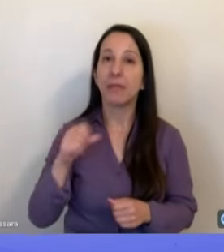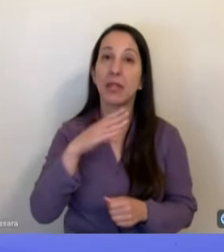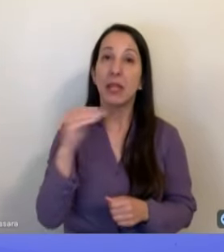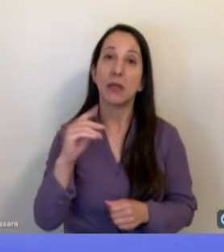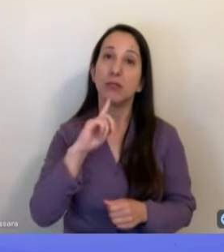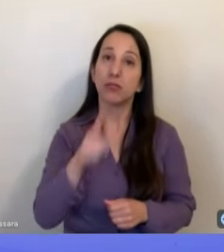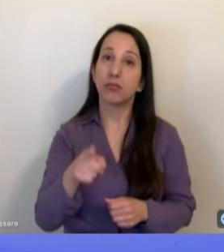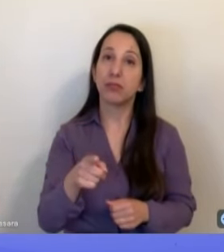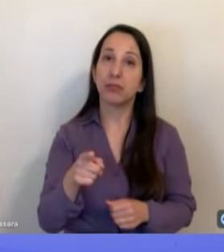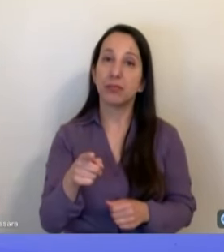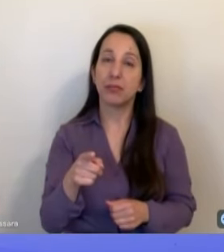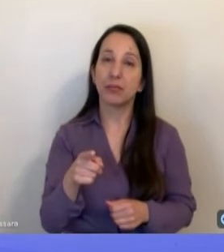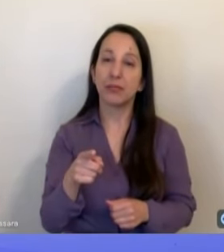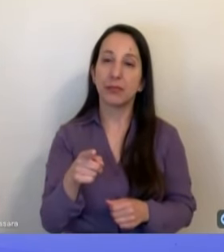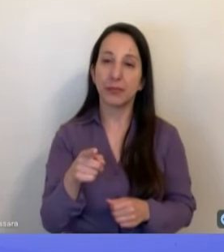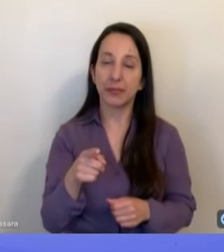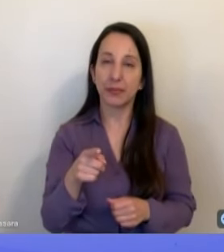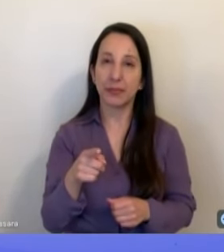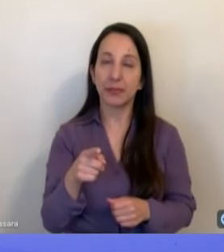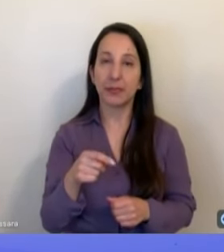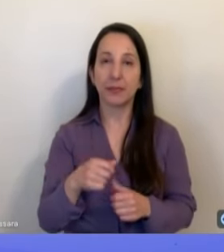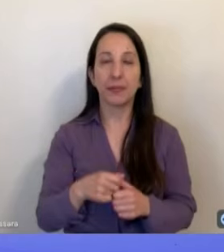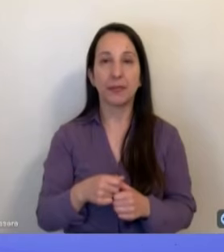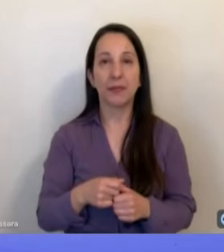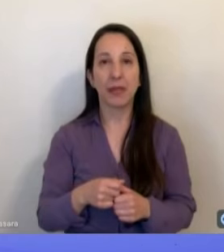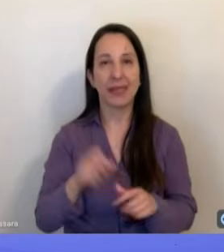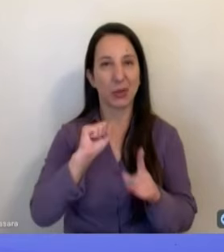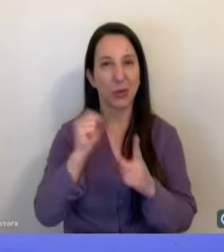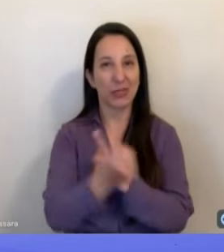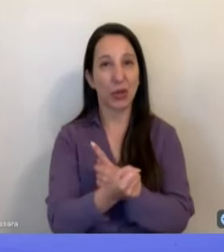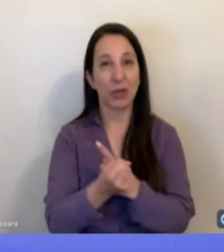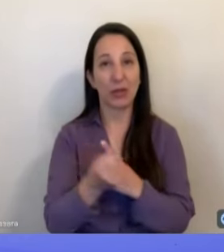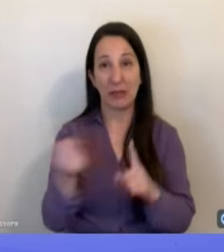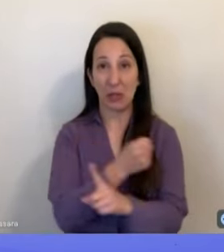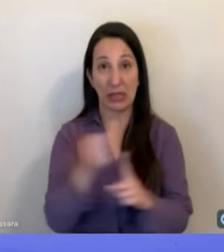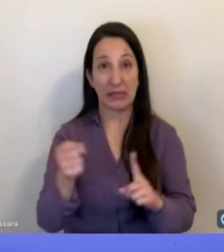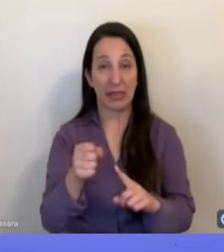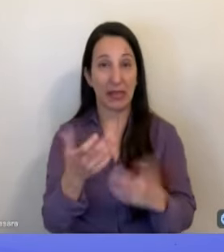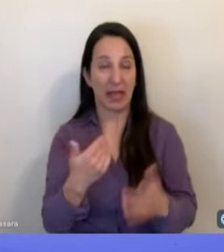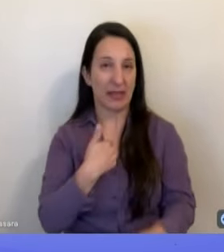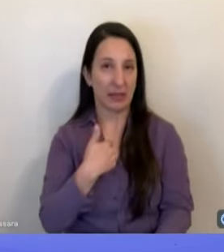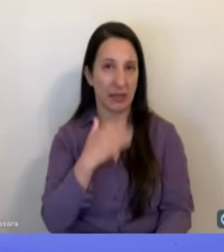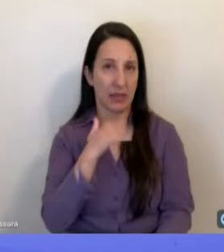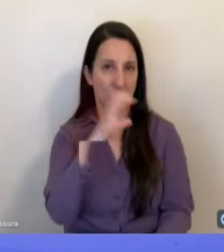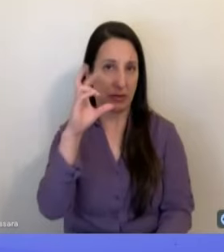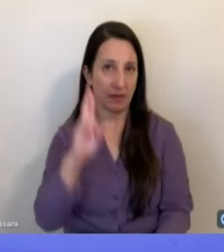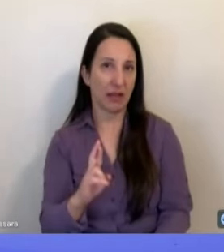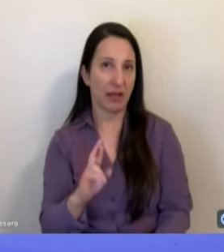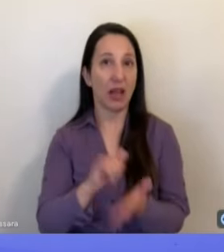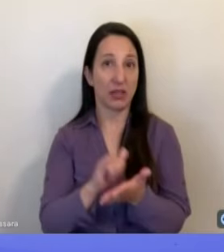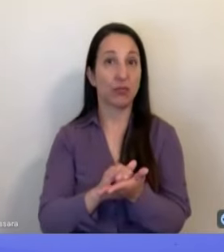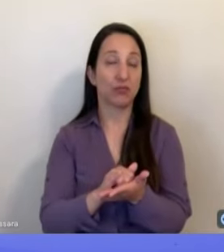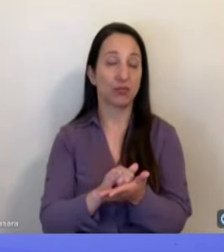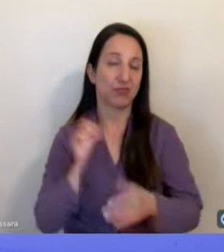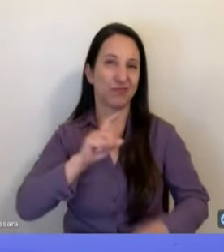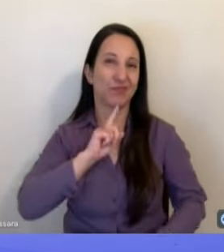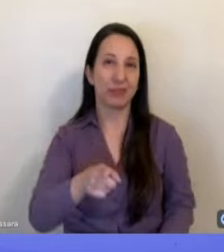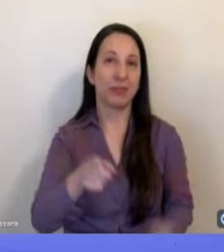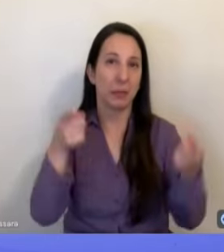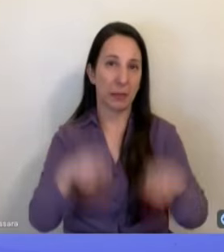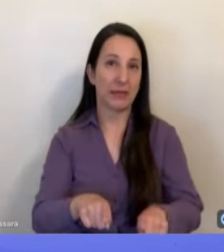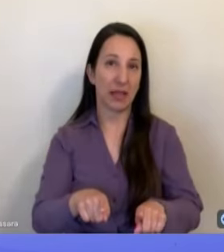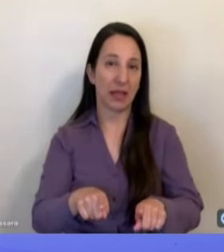precisamente la situación de violencia que enfrenta el país es un hecho que no nos podemos tapar el sol con